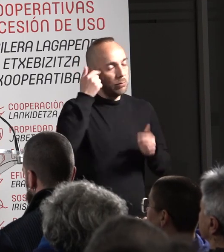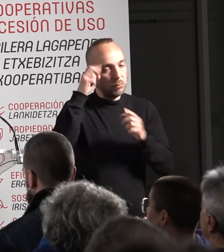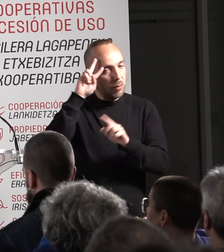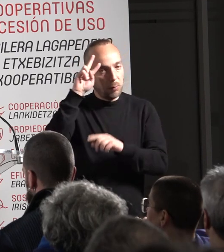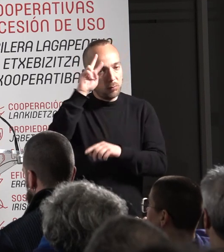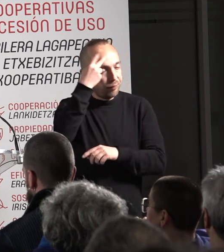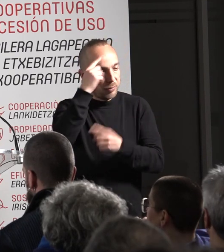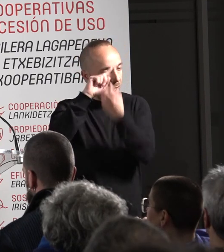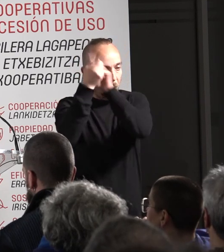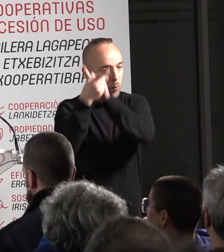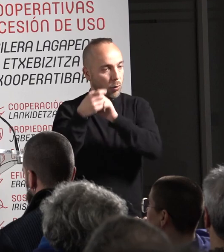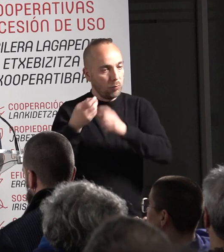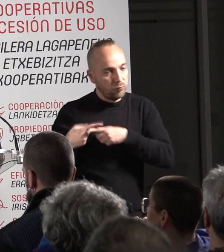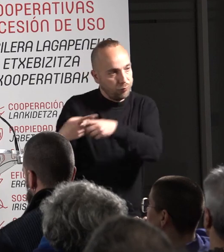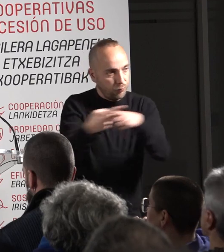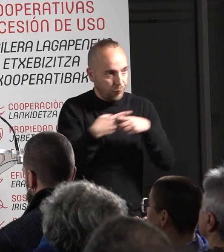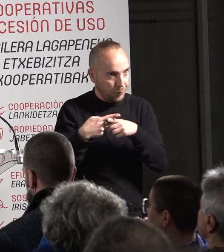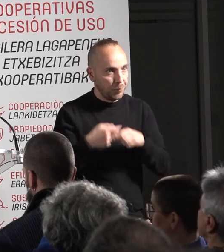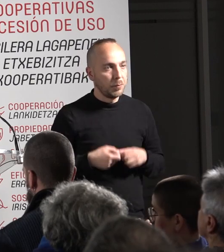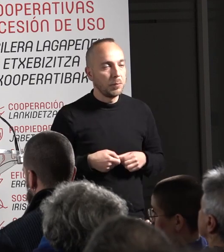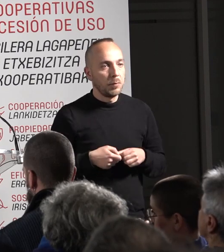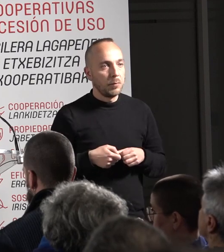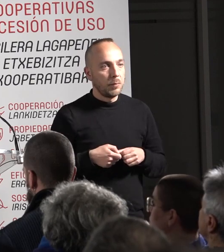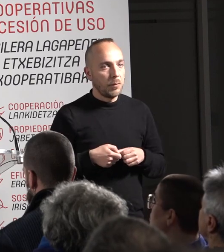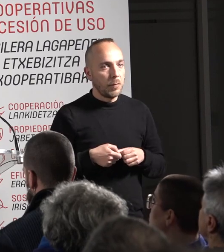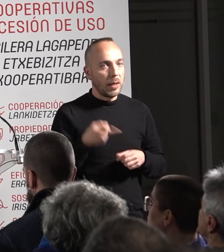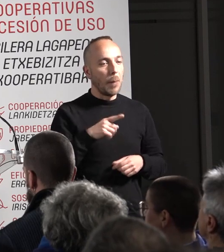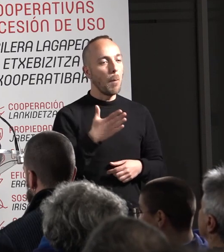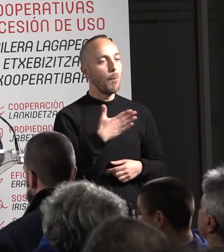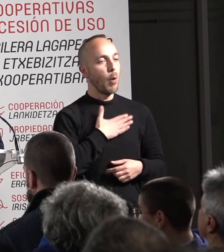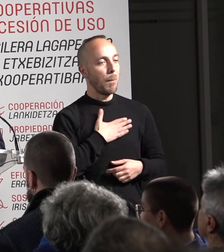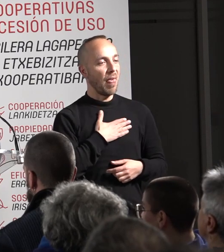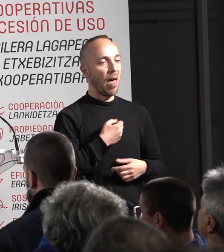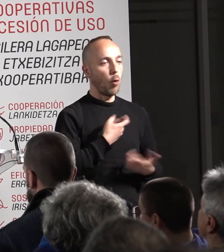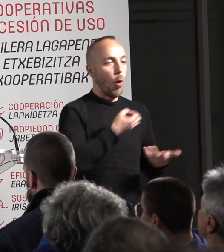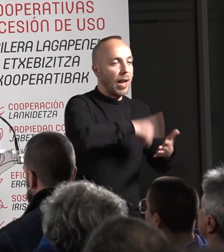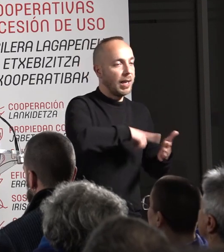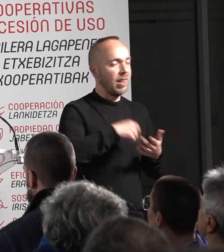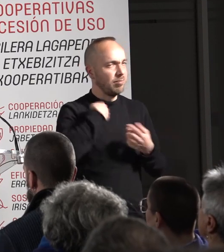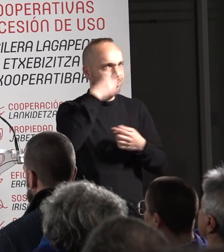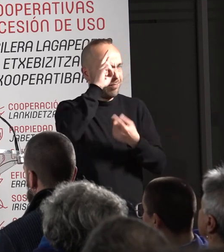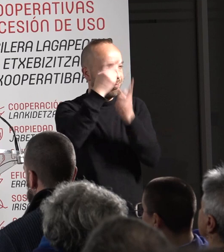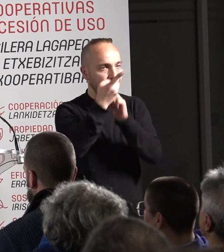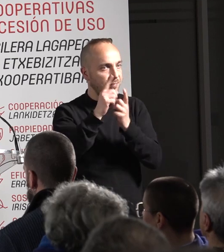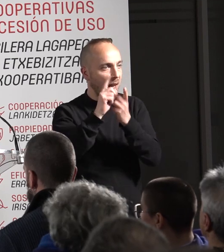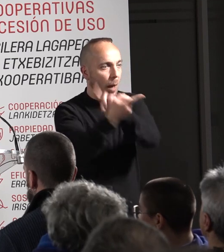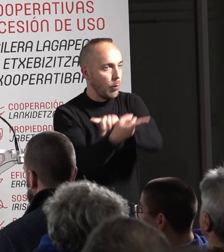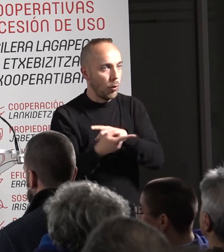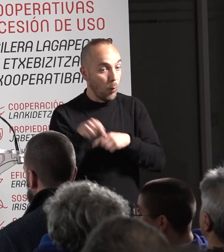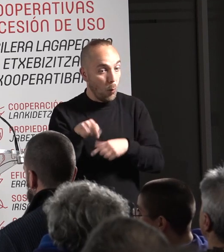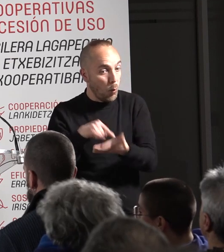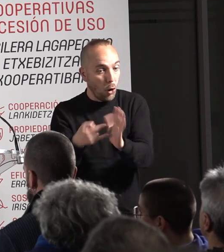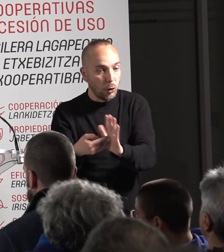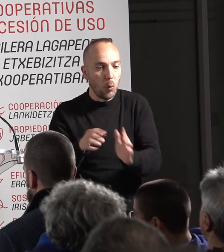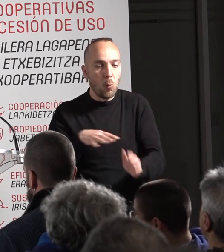¿no? También evoluciona el sentido de propiedad o alquiler porque se hace un uso flexible. O sea, en un proyecto puedes tener